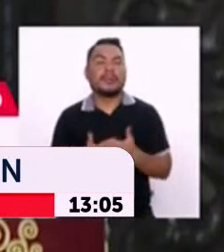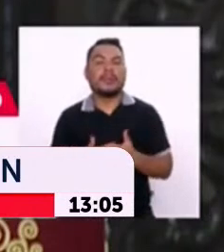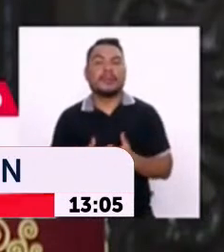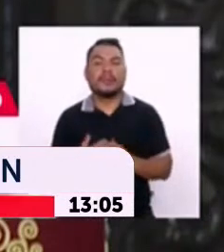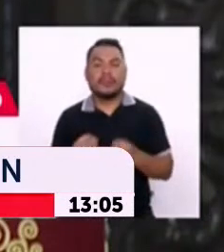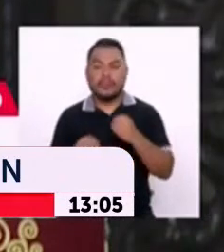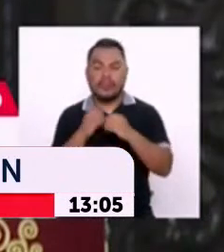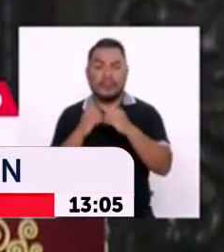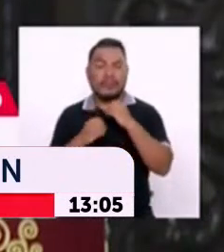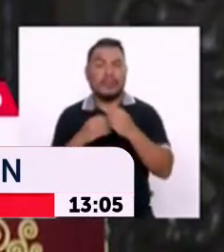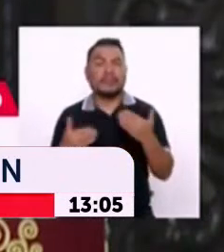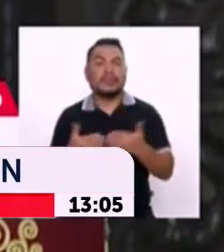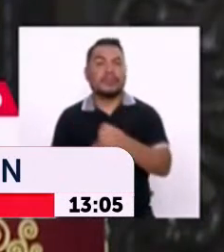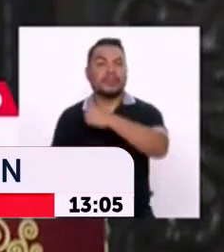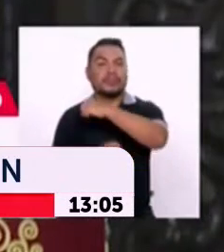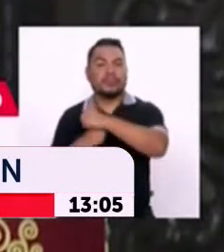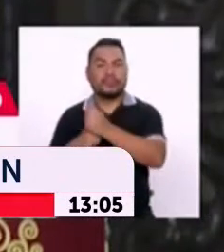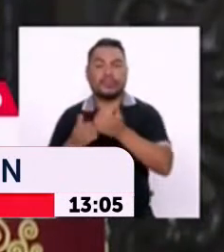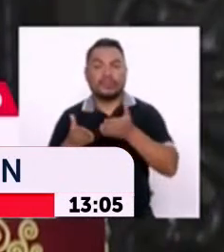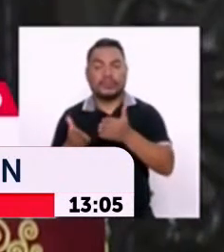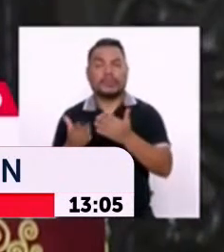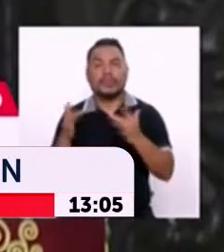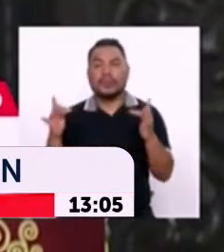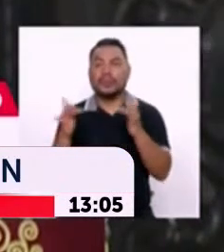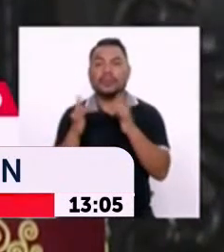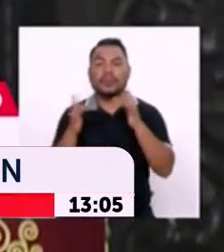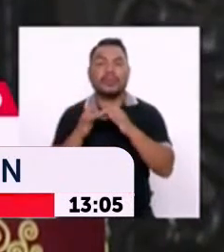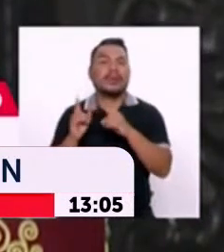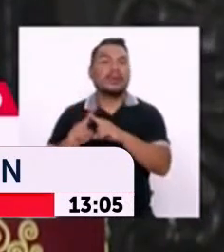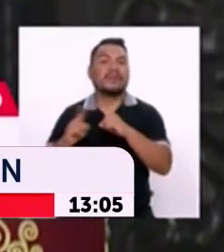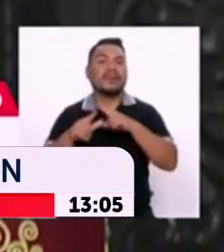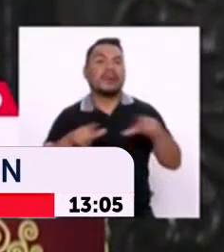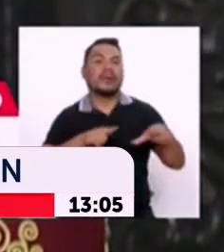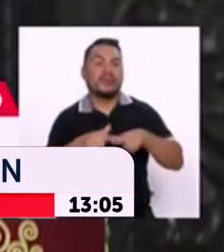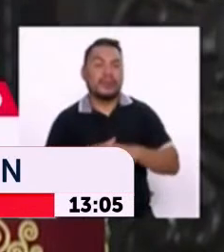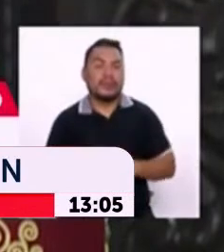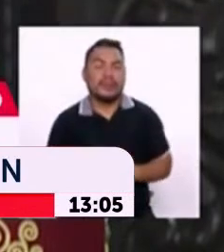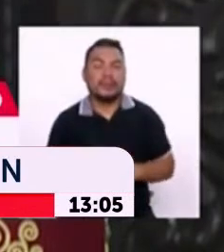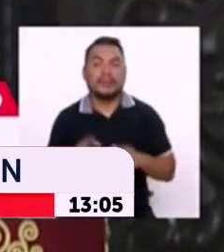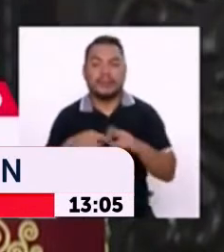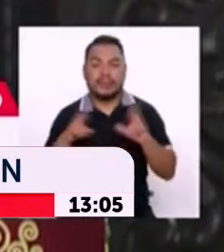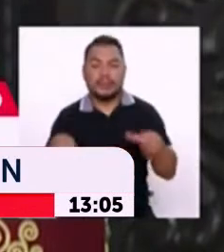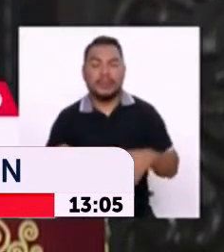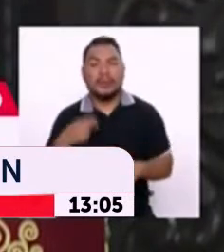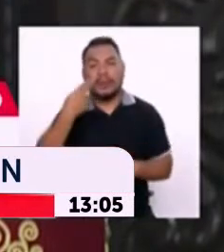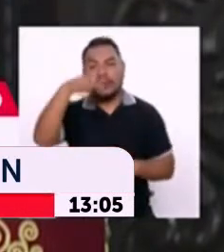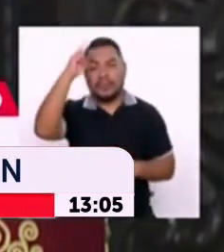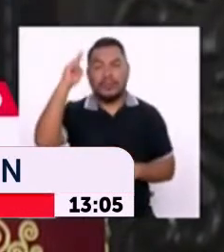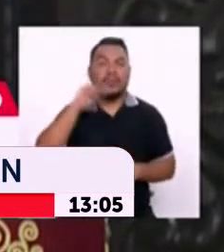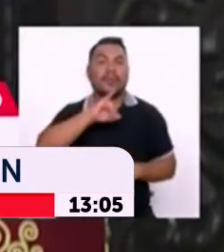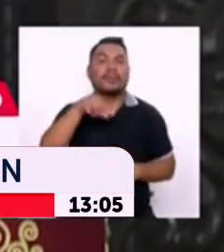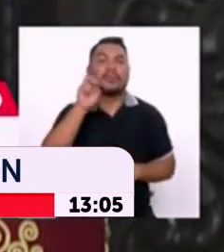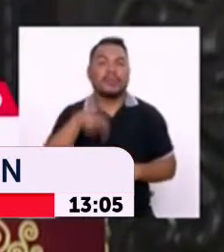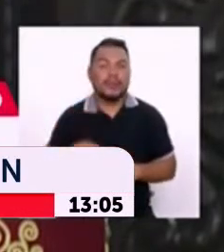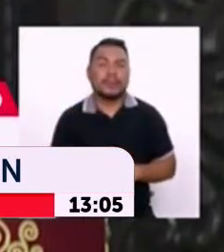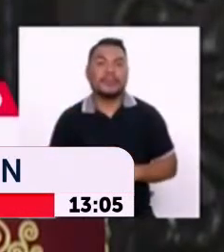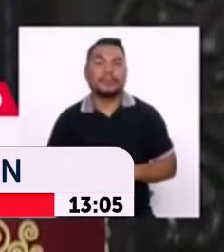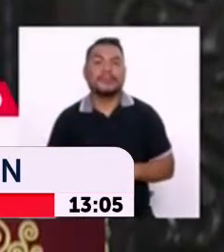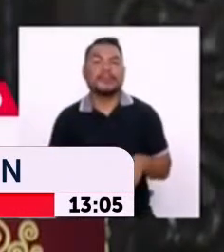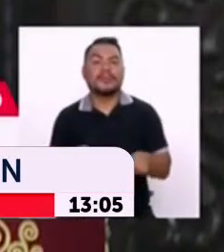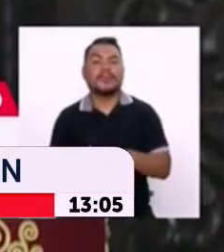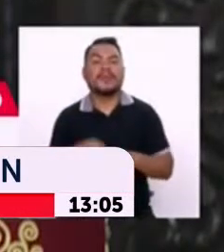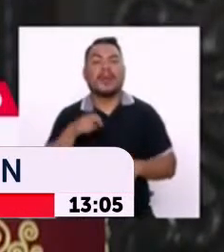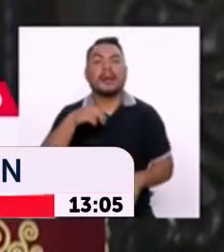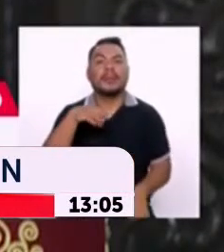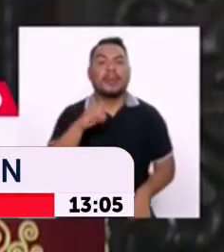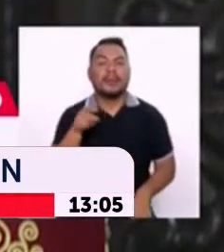e instalación de 9 puentes modulares que están conectando diversas localidades en las regiones de Huánuco, Junín